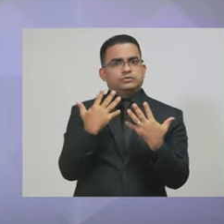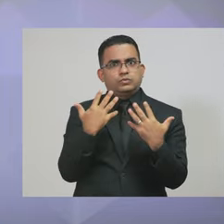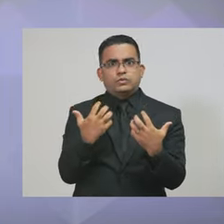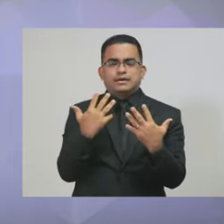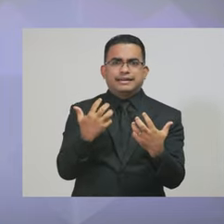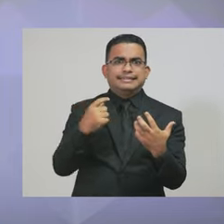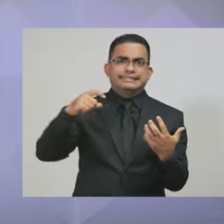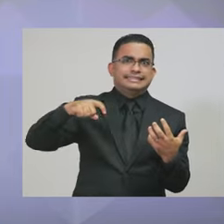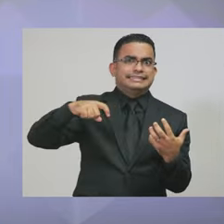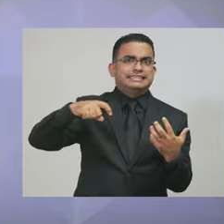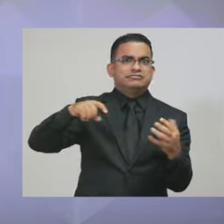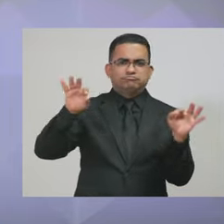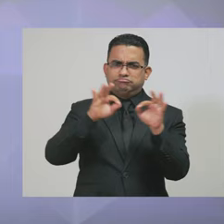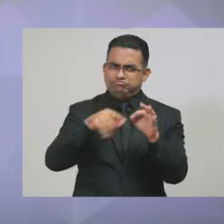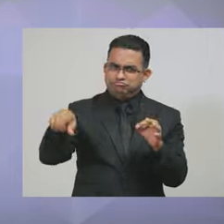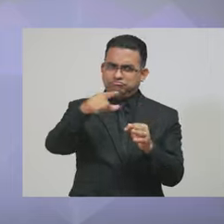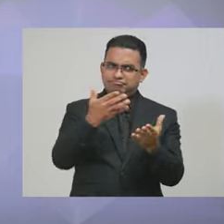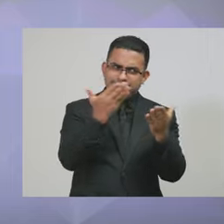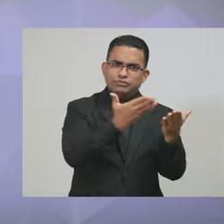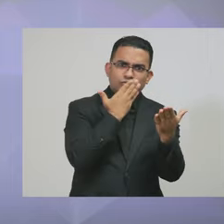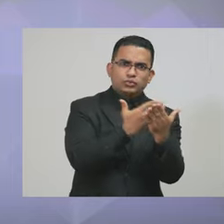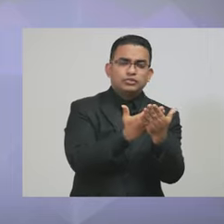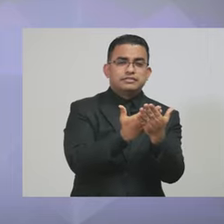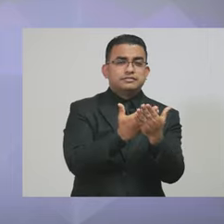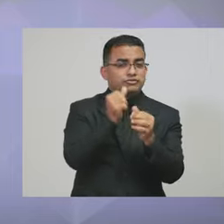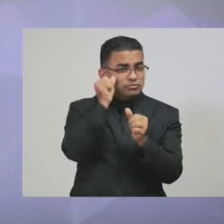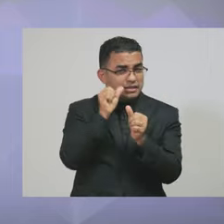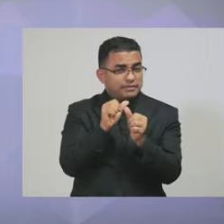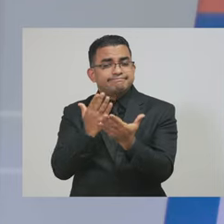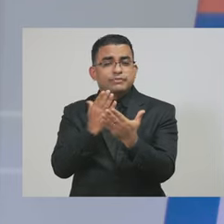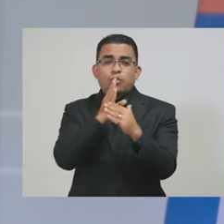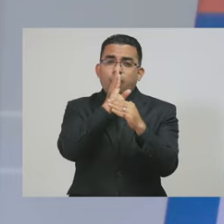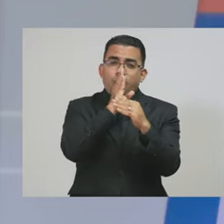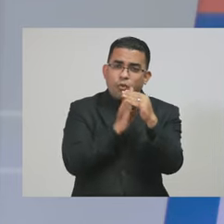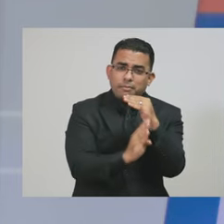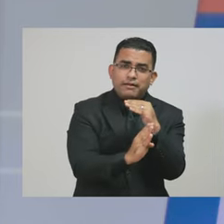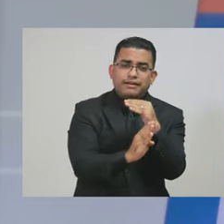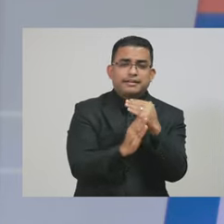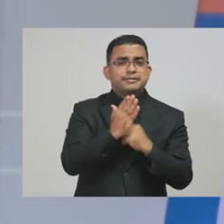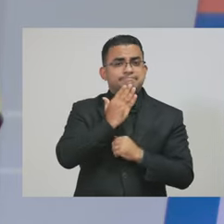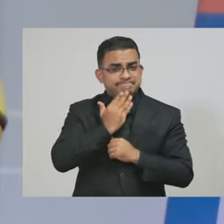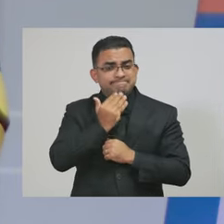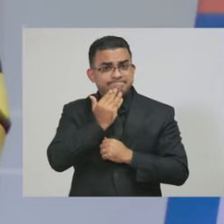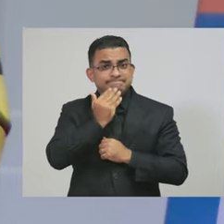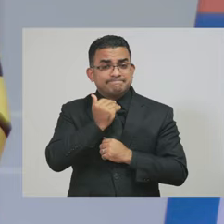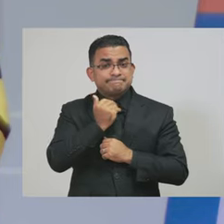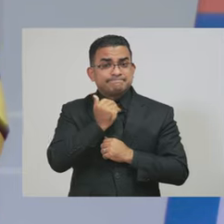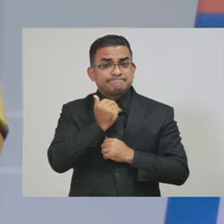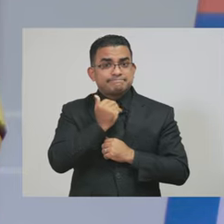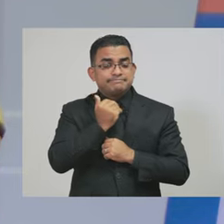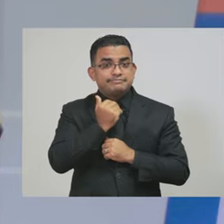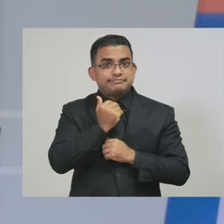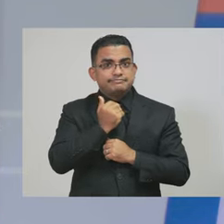los demás y esta sociedad que tanto demanda y tanto necesita sean agradecidos humildes